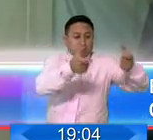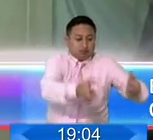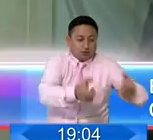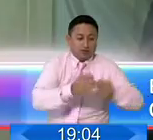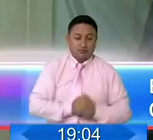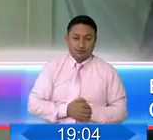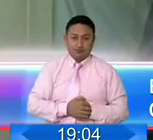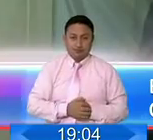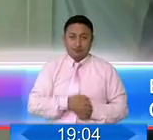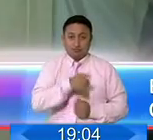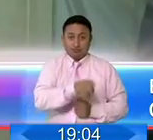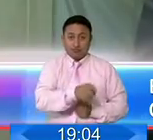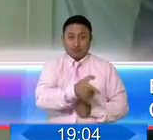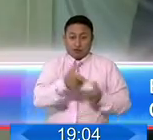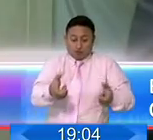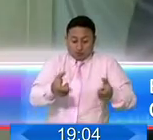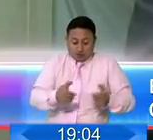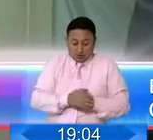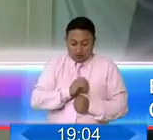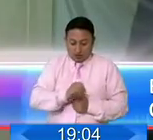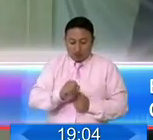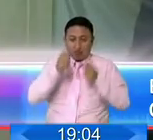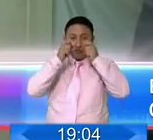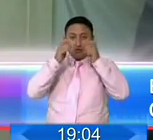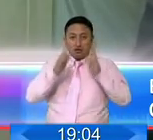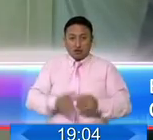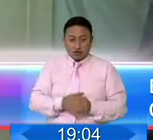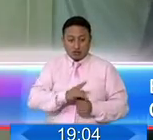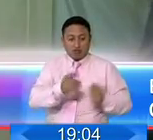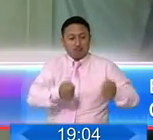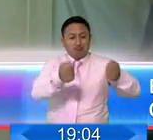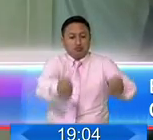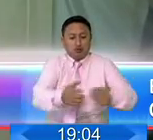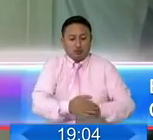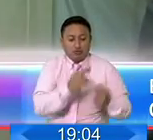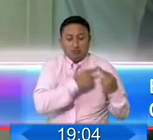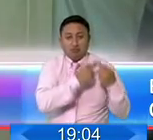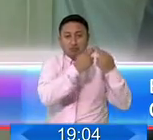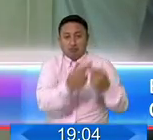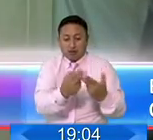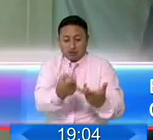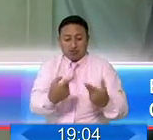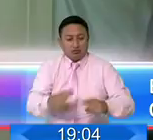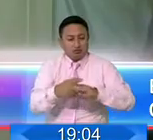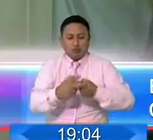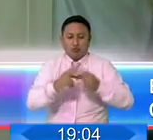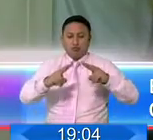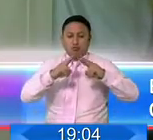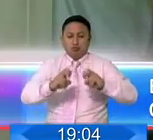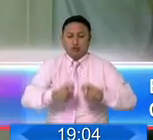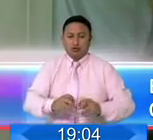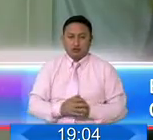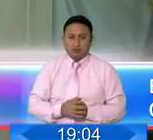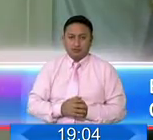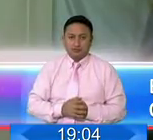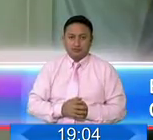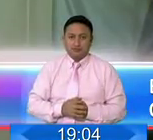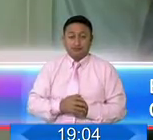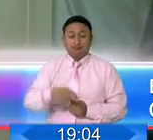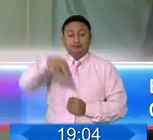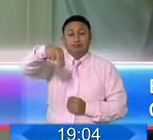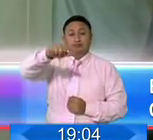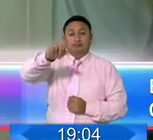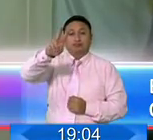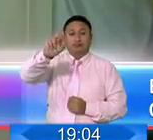lo habría luego dado hacia la Fiscalía General del Estado para que se realicen las investigaciones pertinentes. César